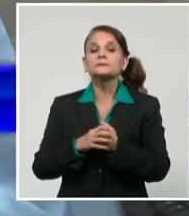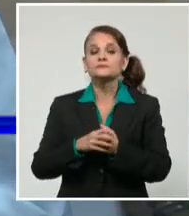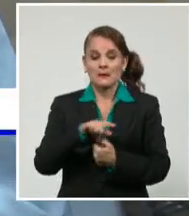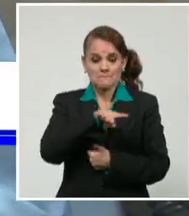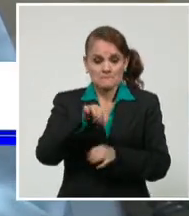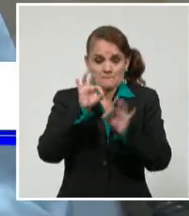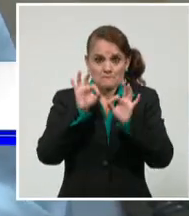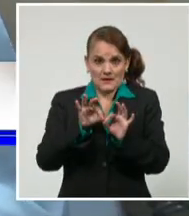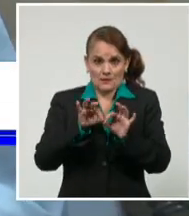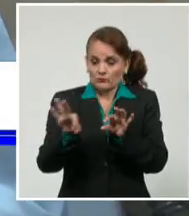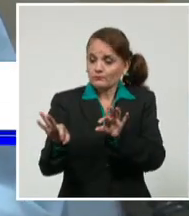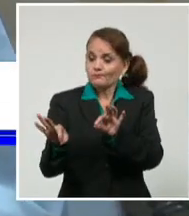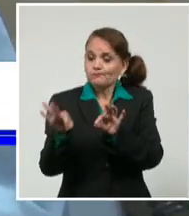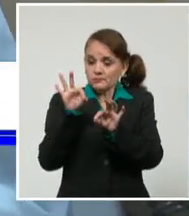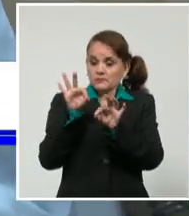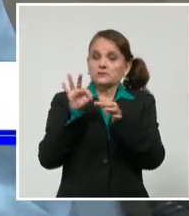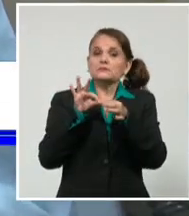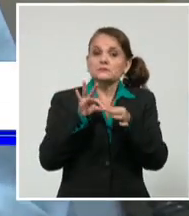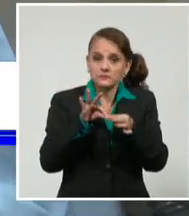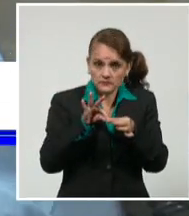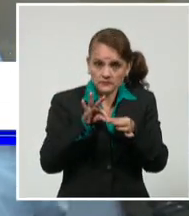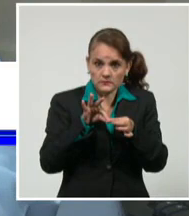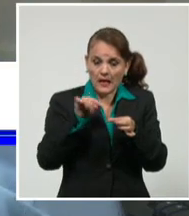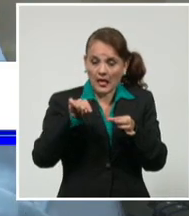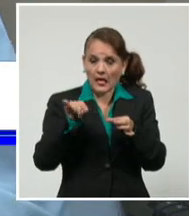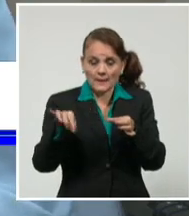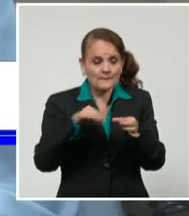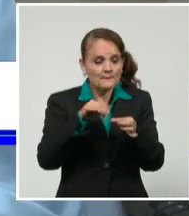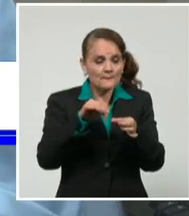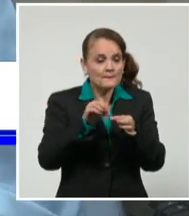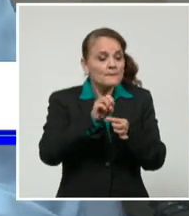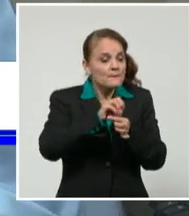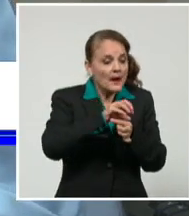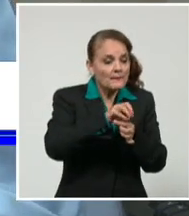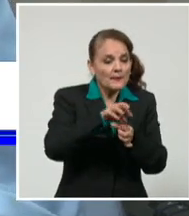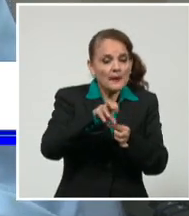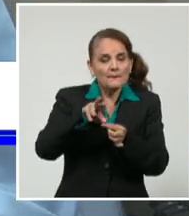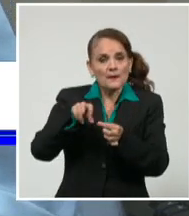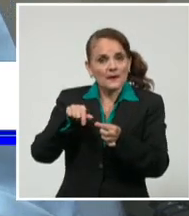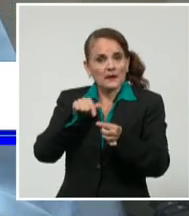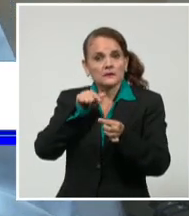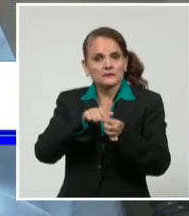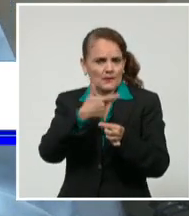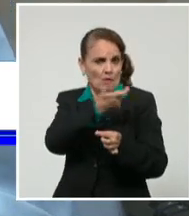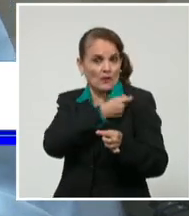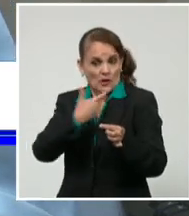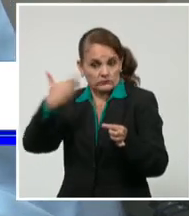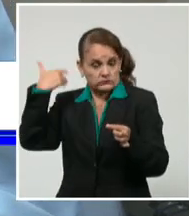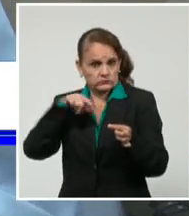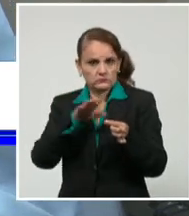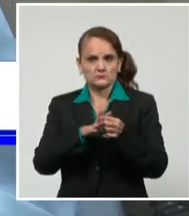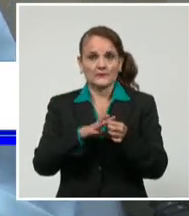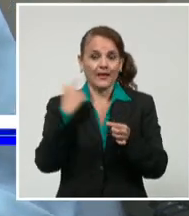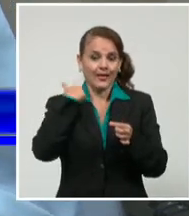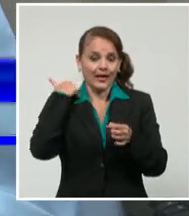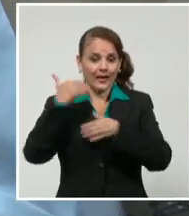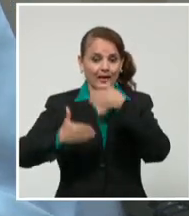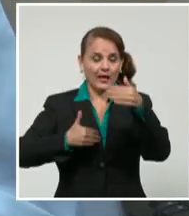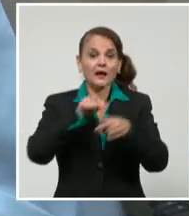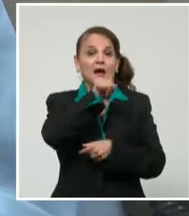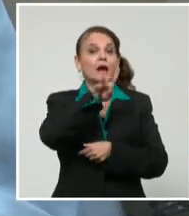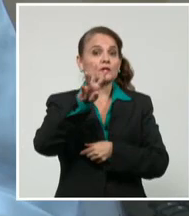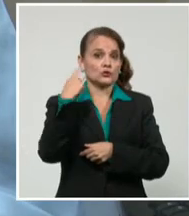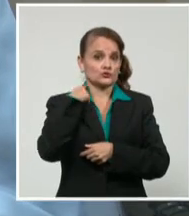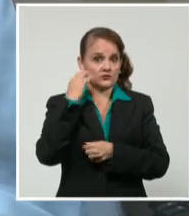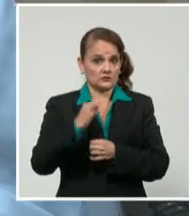la bacteria con métodos químicos nada más. Eso nos llevó 14 años. O sea, empezamos en el año 89 con